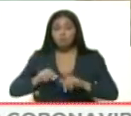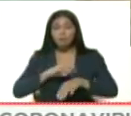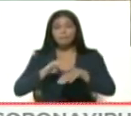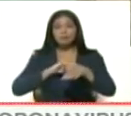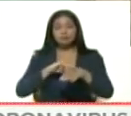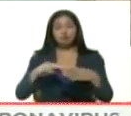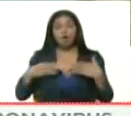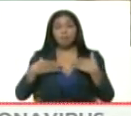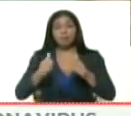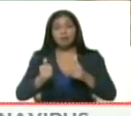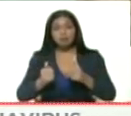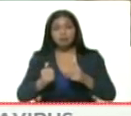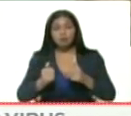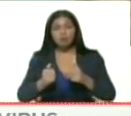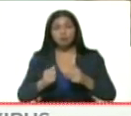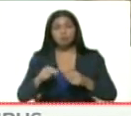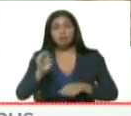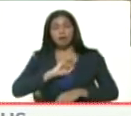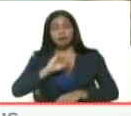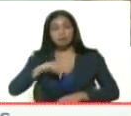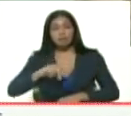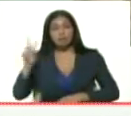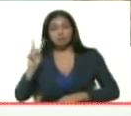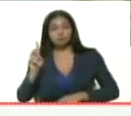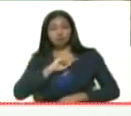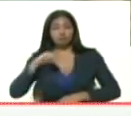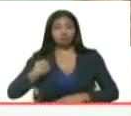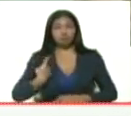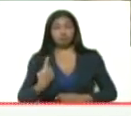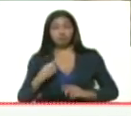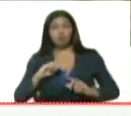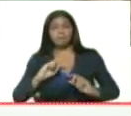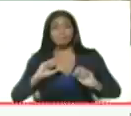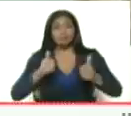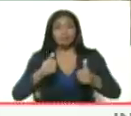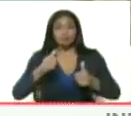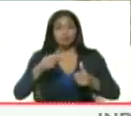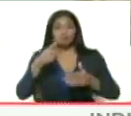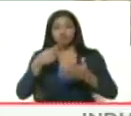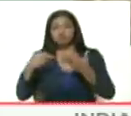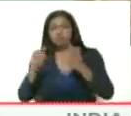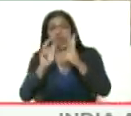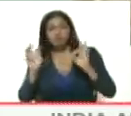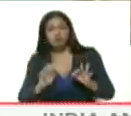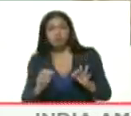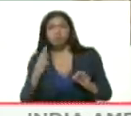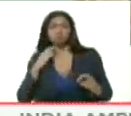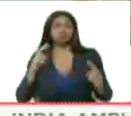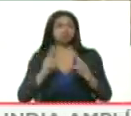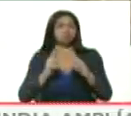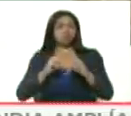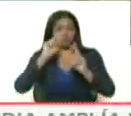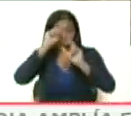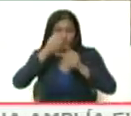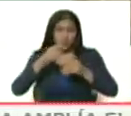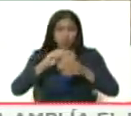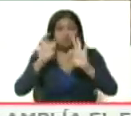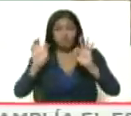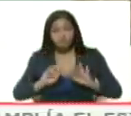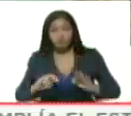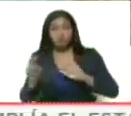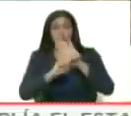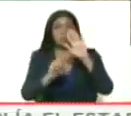de Poder Popular para la Salud. Nosotros, desde muchos aspectos, conocemos las medidas de